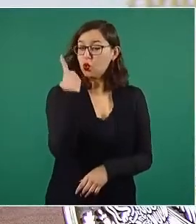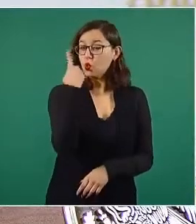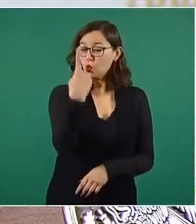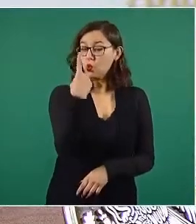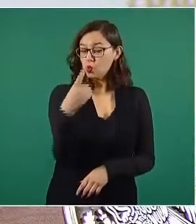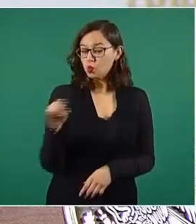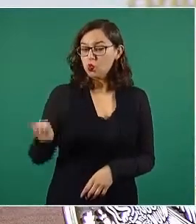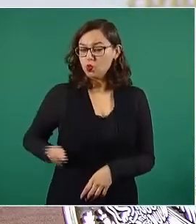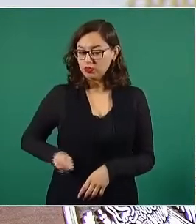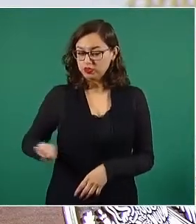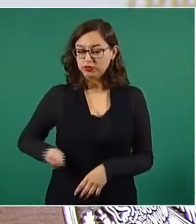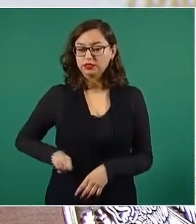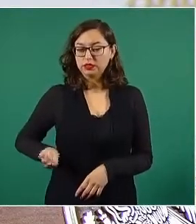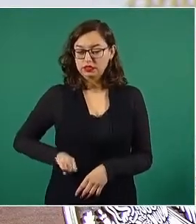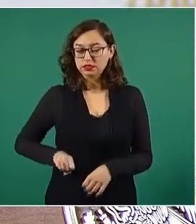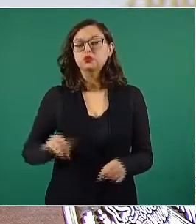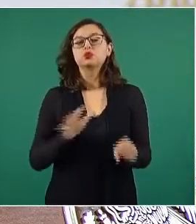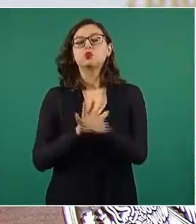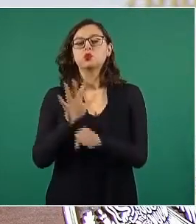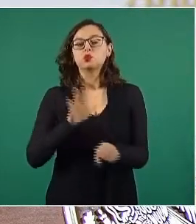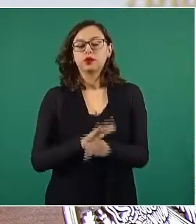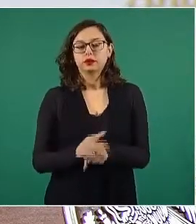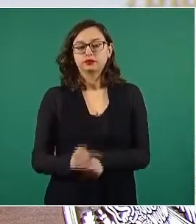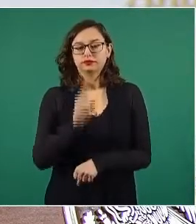el CISEN